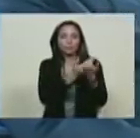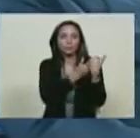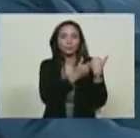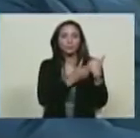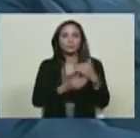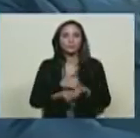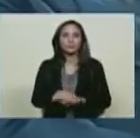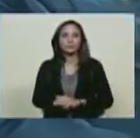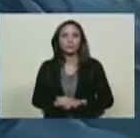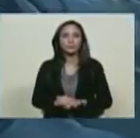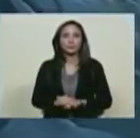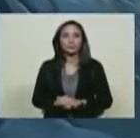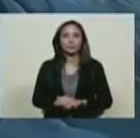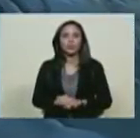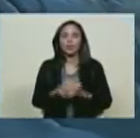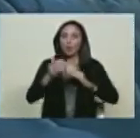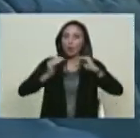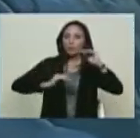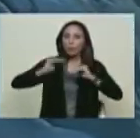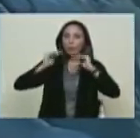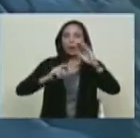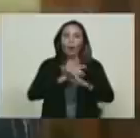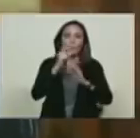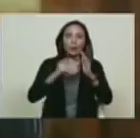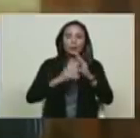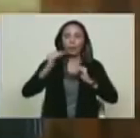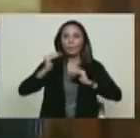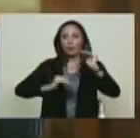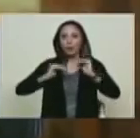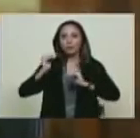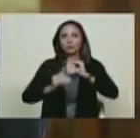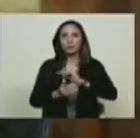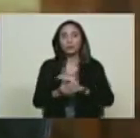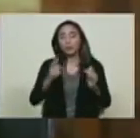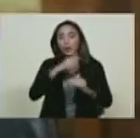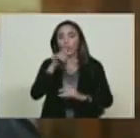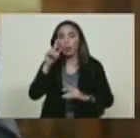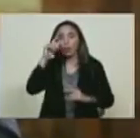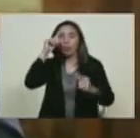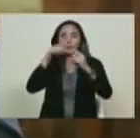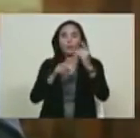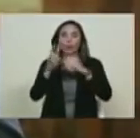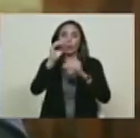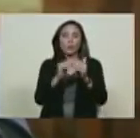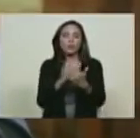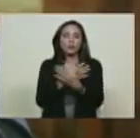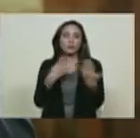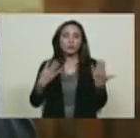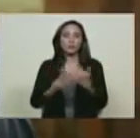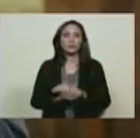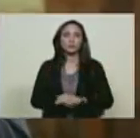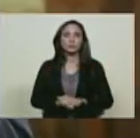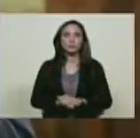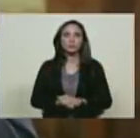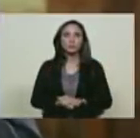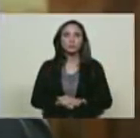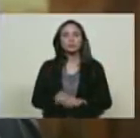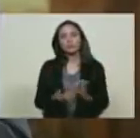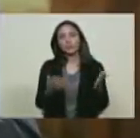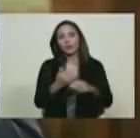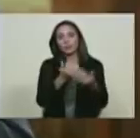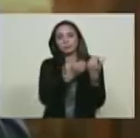estabilización completa, balanceada, con miras ya al año 2019, para lograr el compromiso